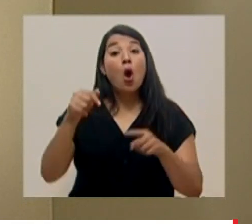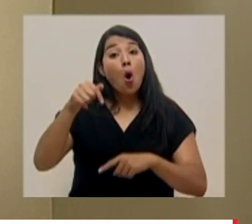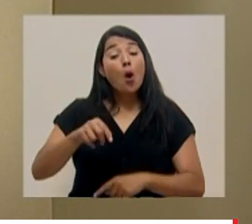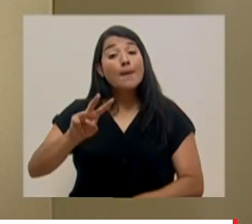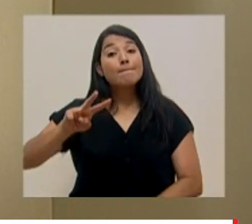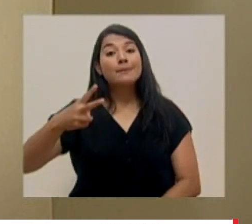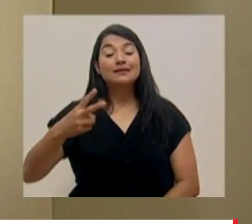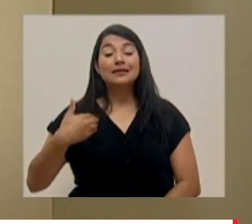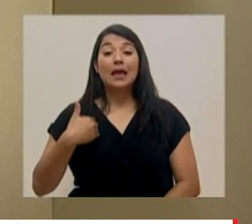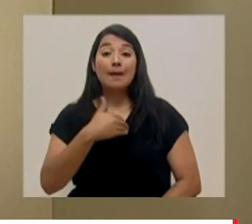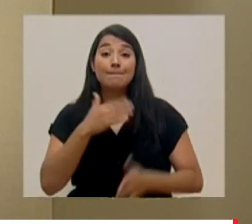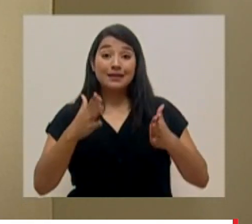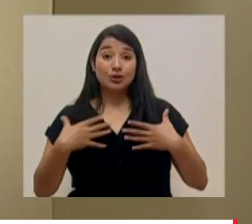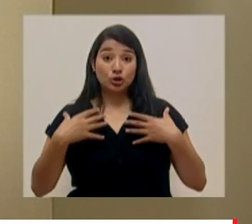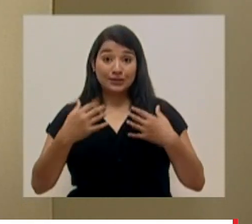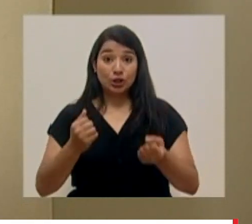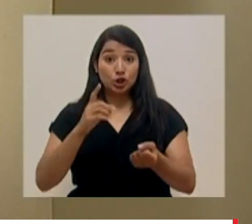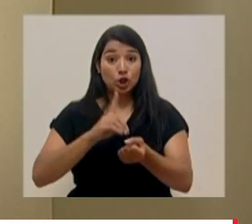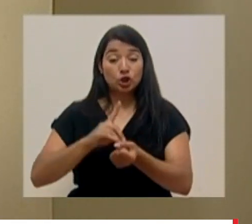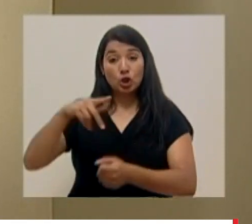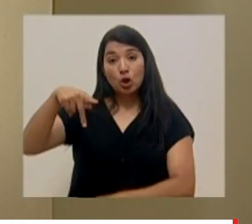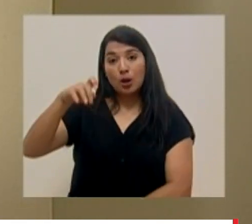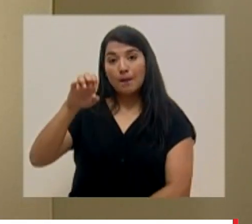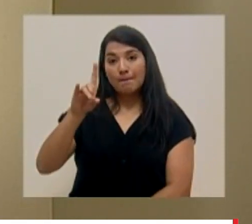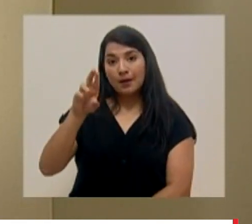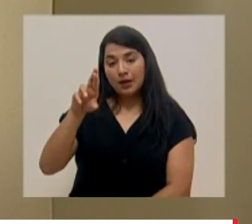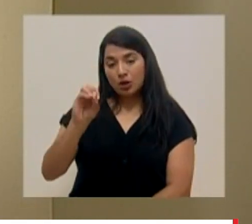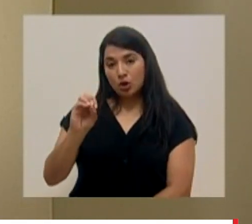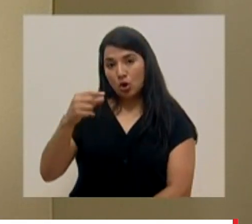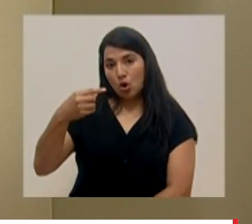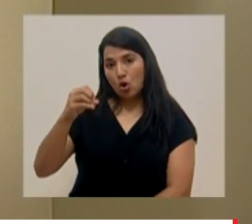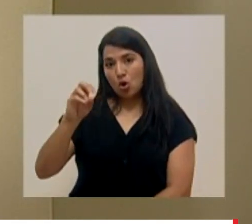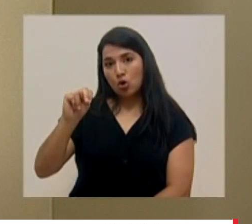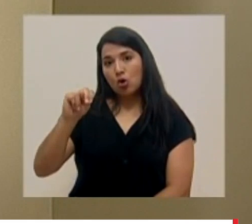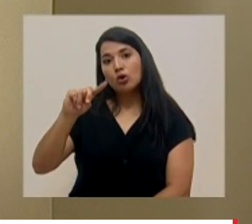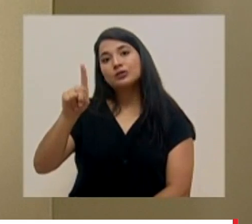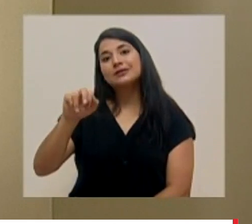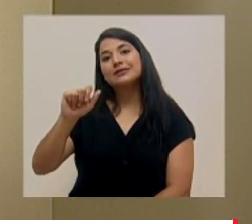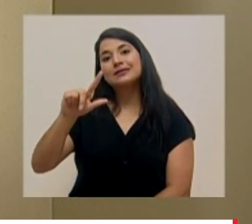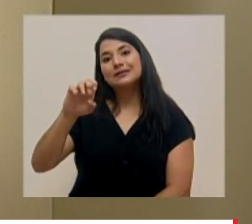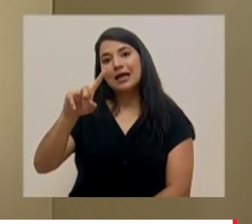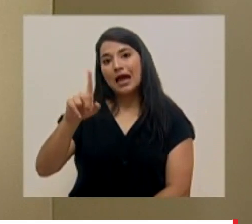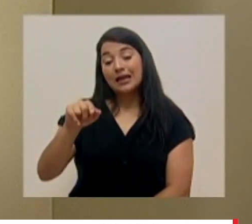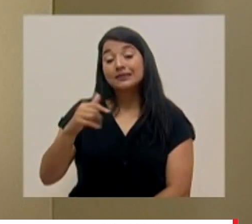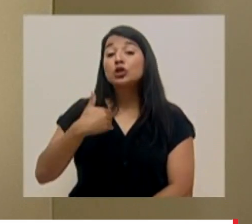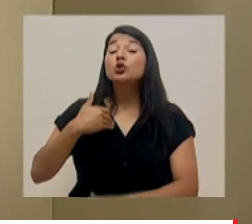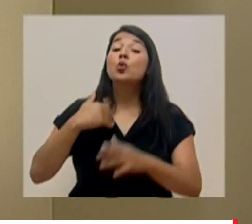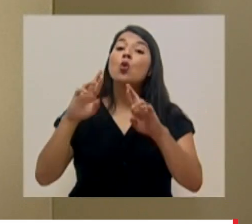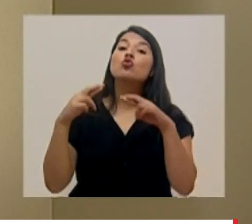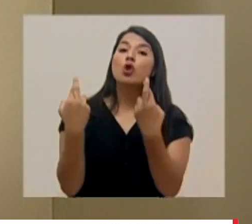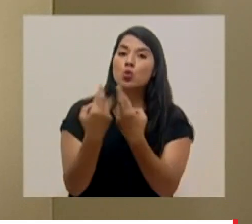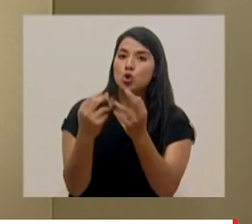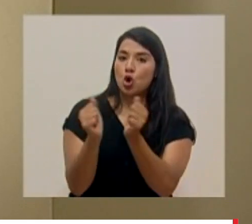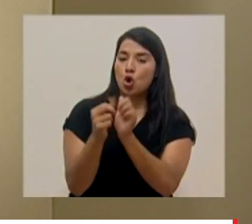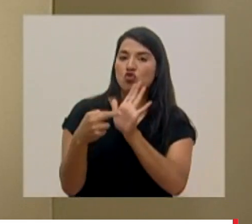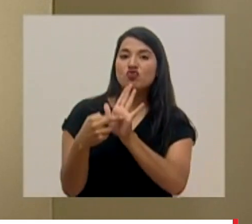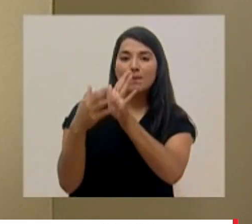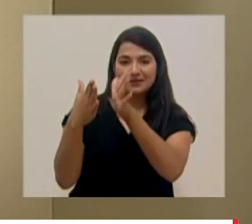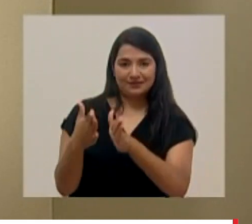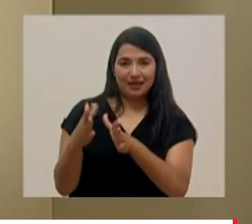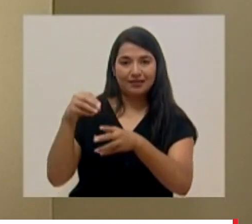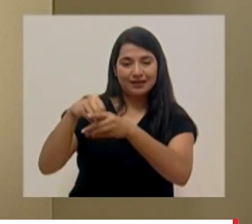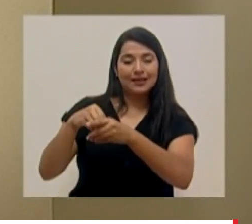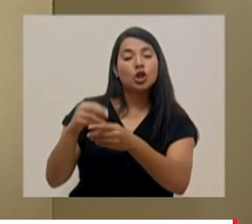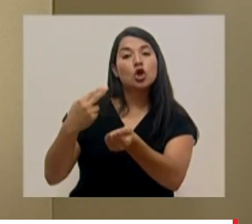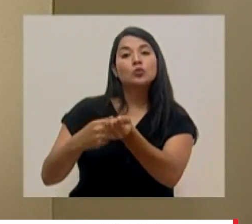viceministro de Salud, el doctor Pedro González, sostuvo una reunión con representantes de dichos centros privados que están agrupados dentro de la